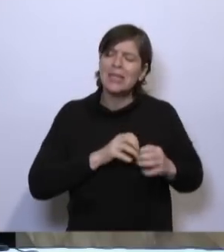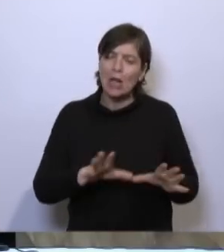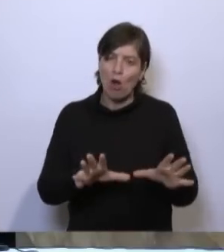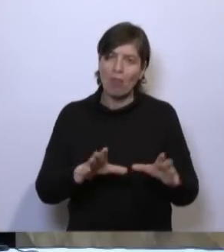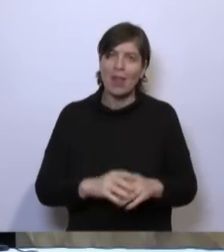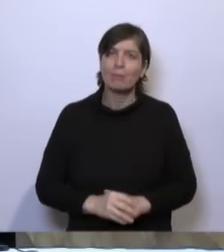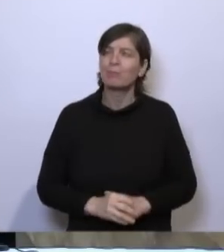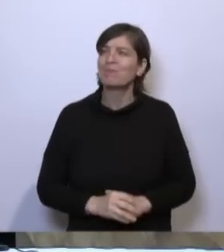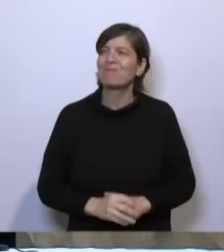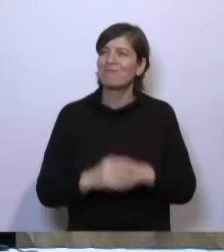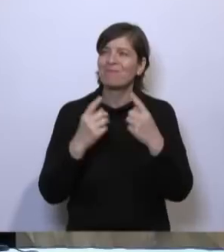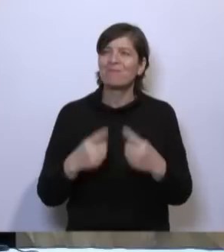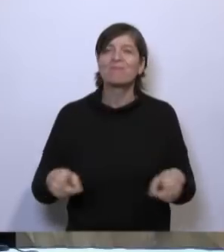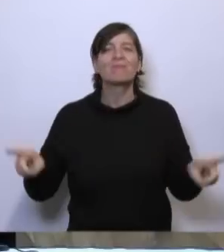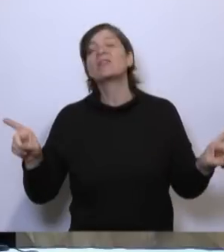misericordia.